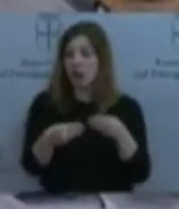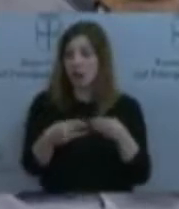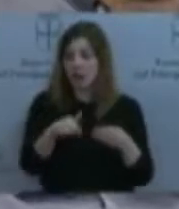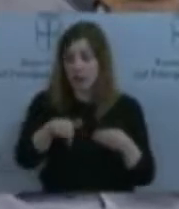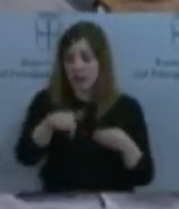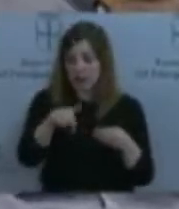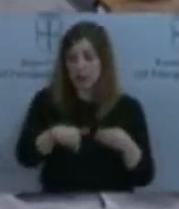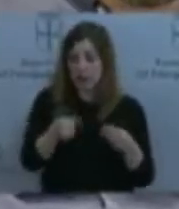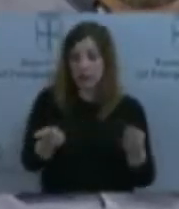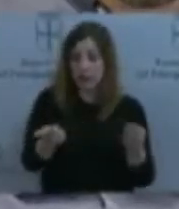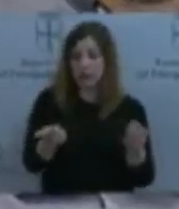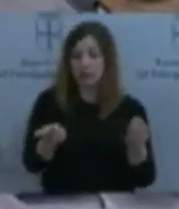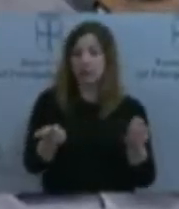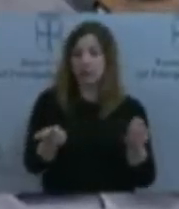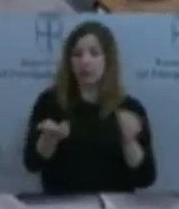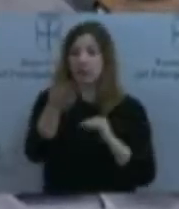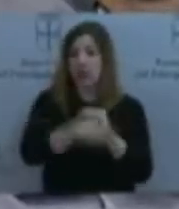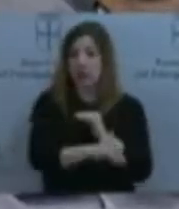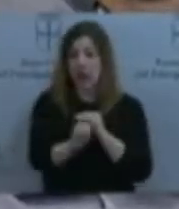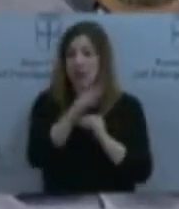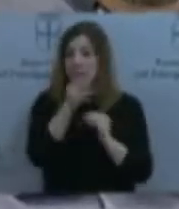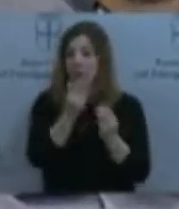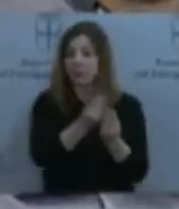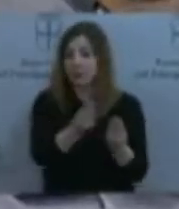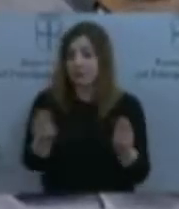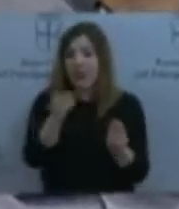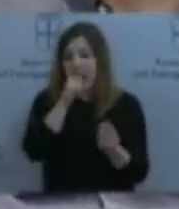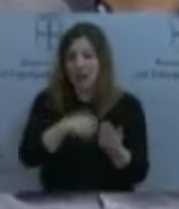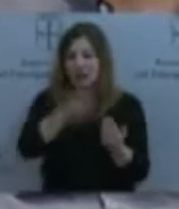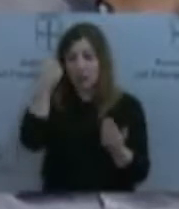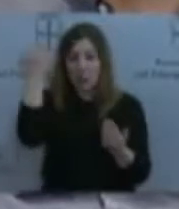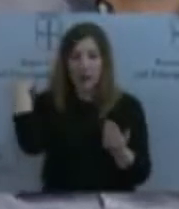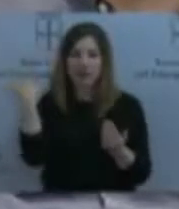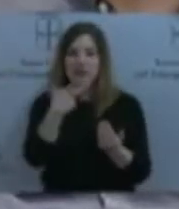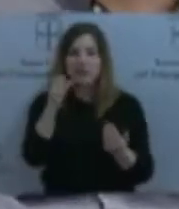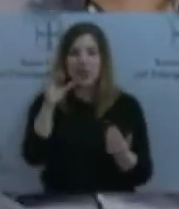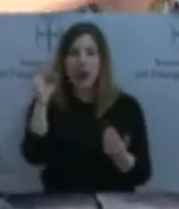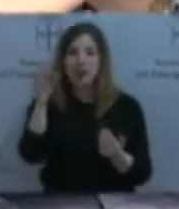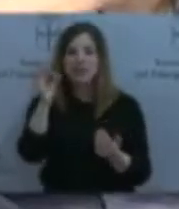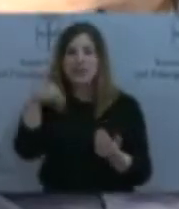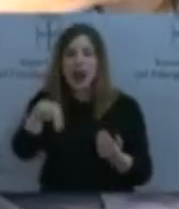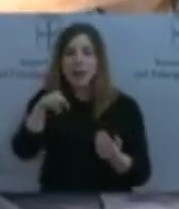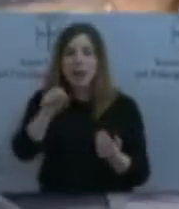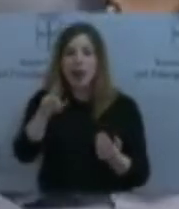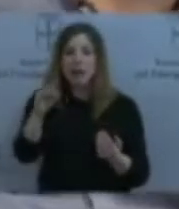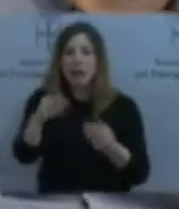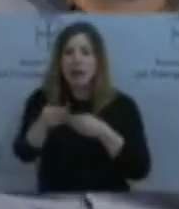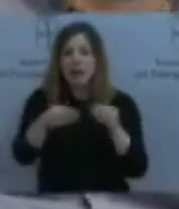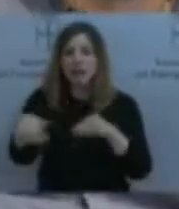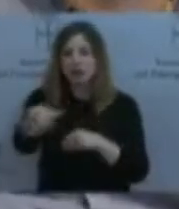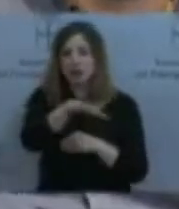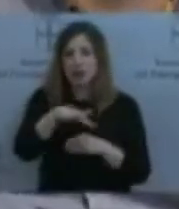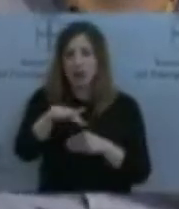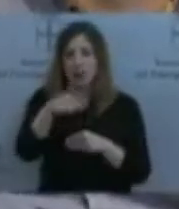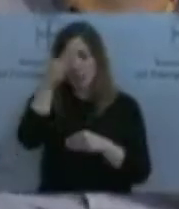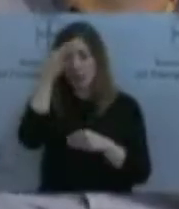yacimiento de la antigüedad del Chao San Martín, a materiales de la zona, principalmente pizarras y cuarcitas. Es